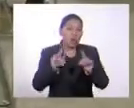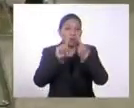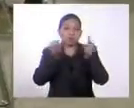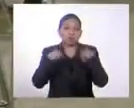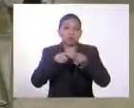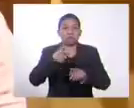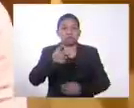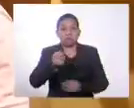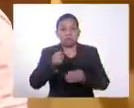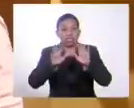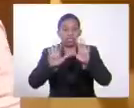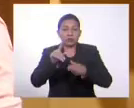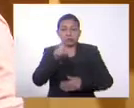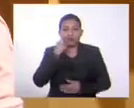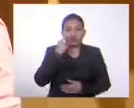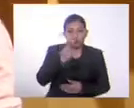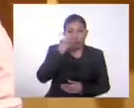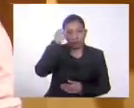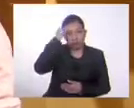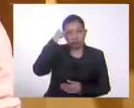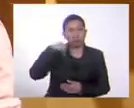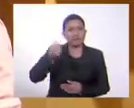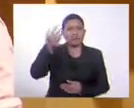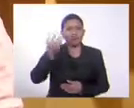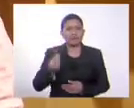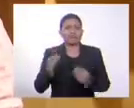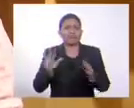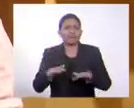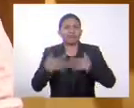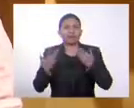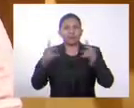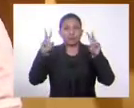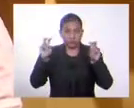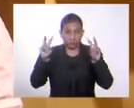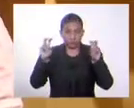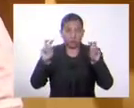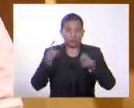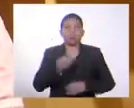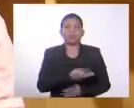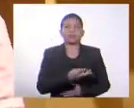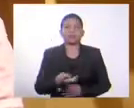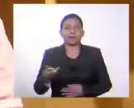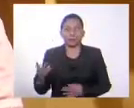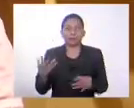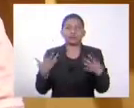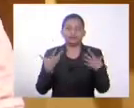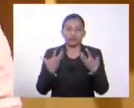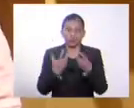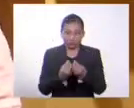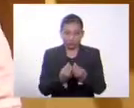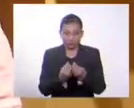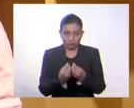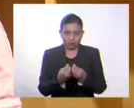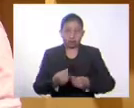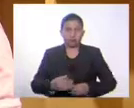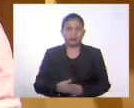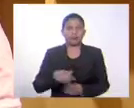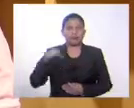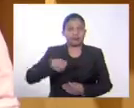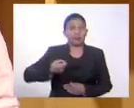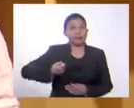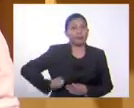estudios sociales y ha llegado el momento para los chicos alumnos de primer año de bachillerato. Como siempre, les hacemos